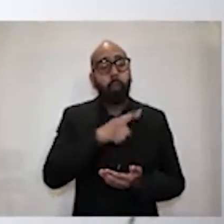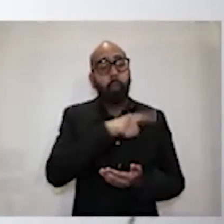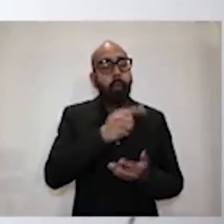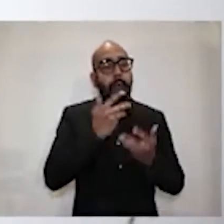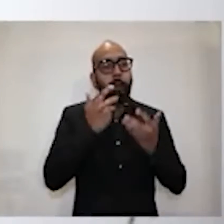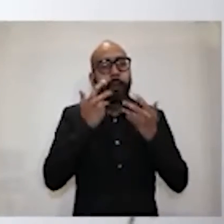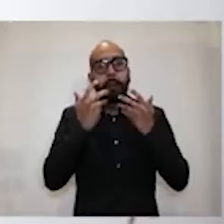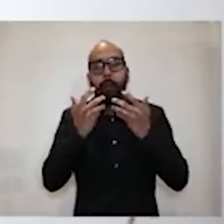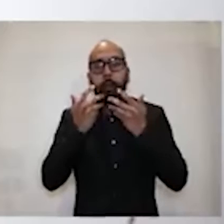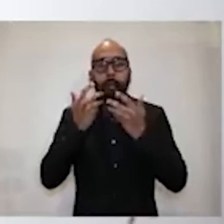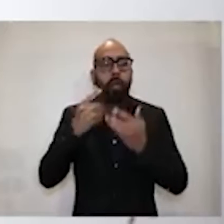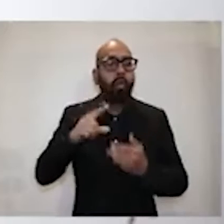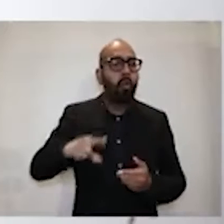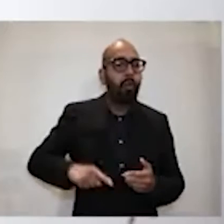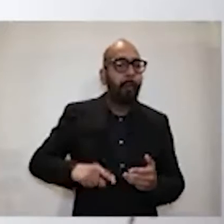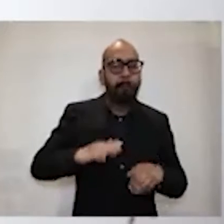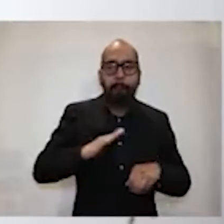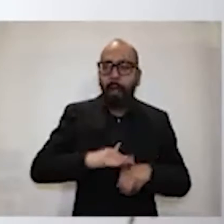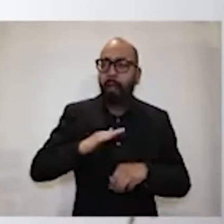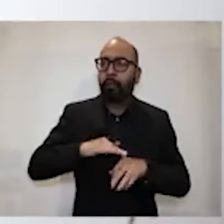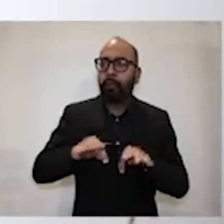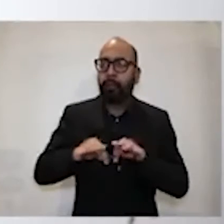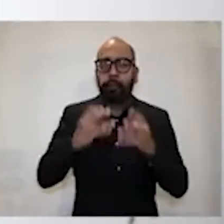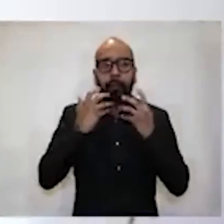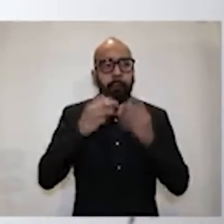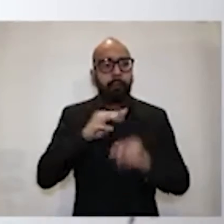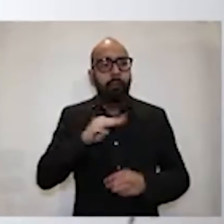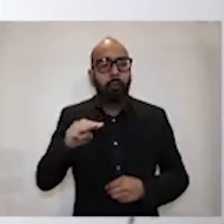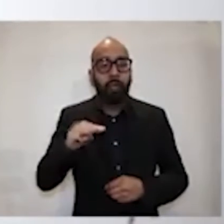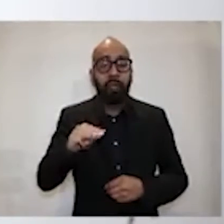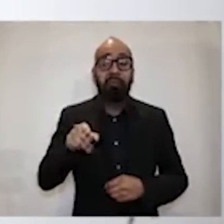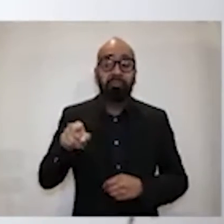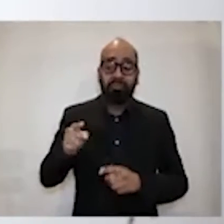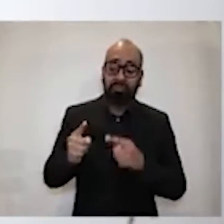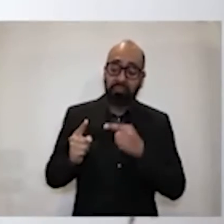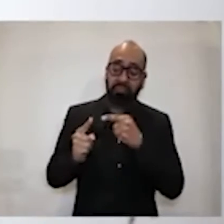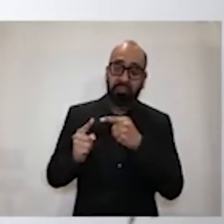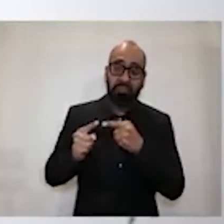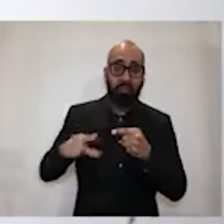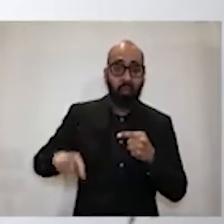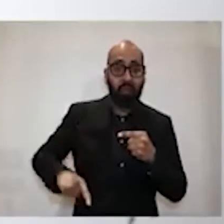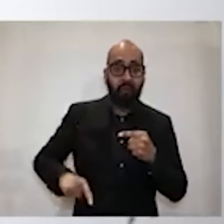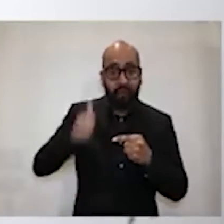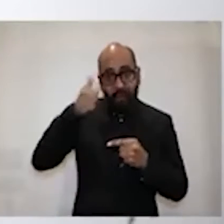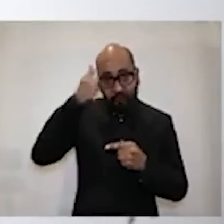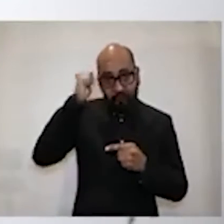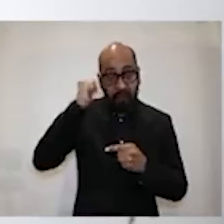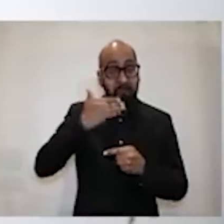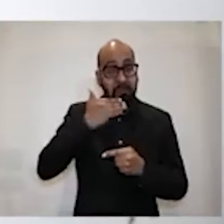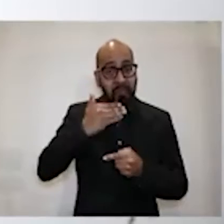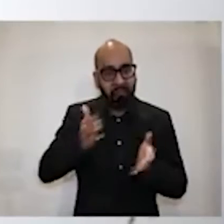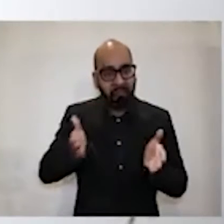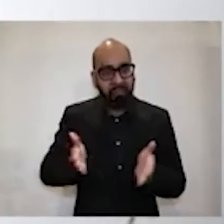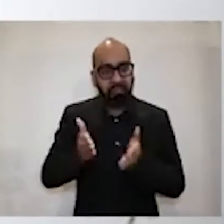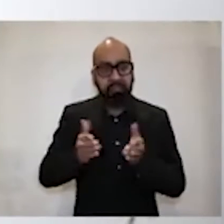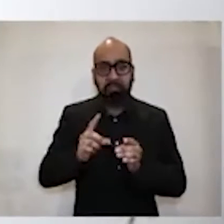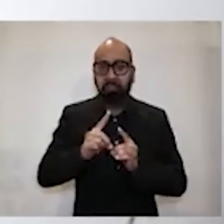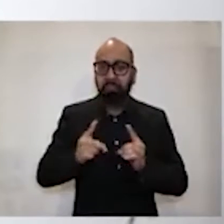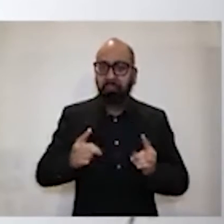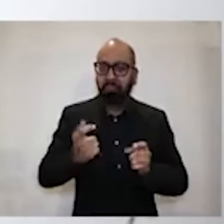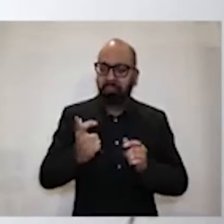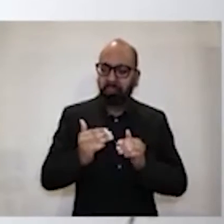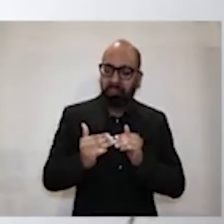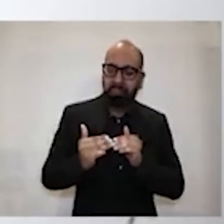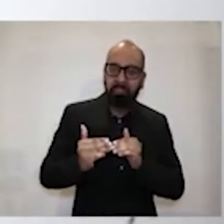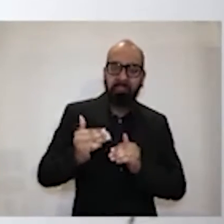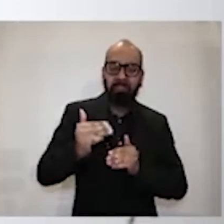Arauco, una inversión muy importante que se va a hacer en el oriente de Michoacán, básicamente en Zitácuaro, 200